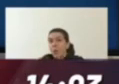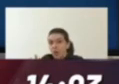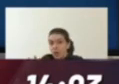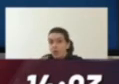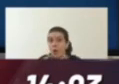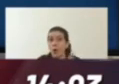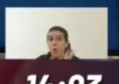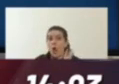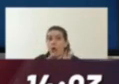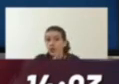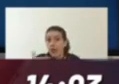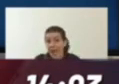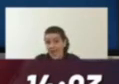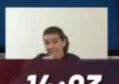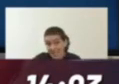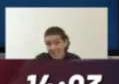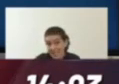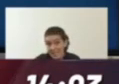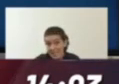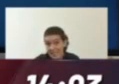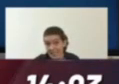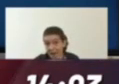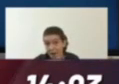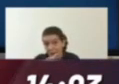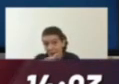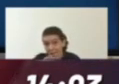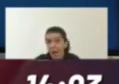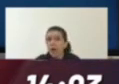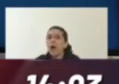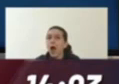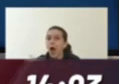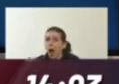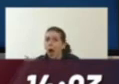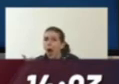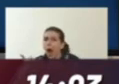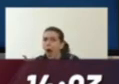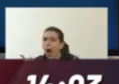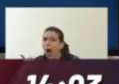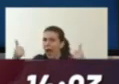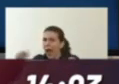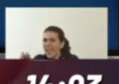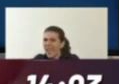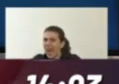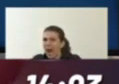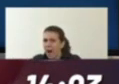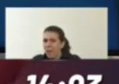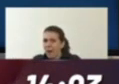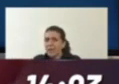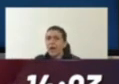en el área metropolitana de Buenos Aires, estamos todavía preparados. La ciudad de Buenos Aires tiene el